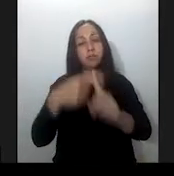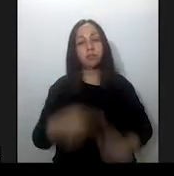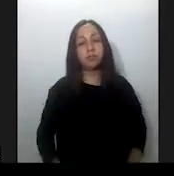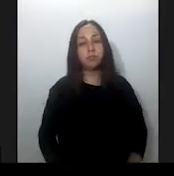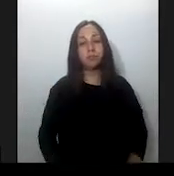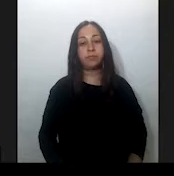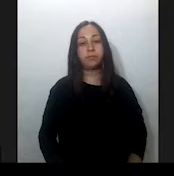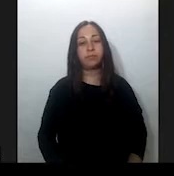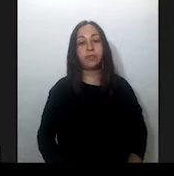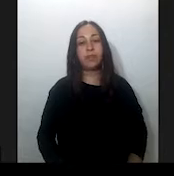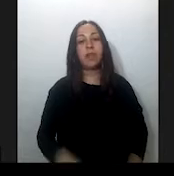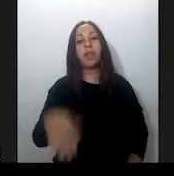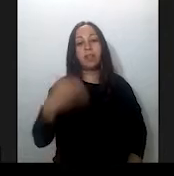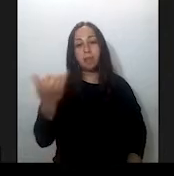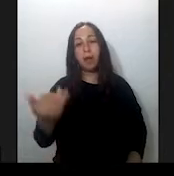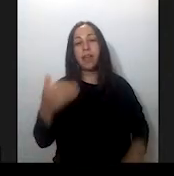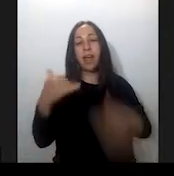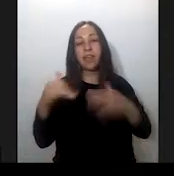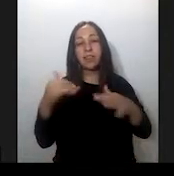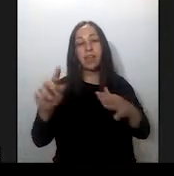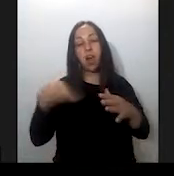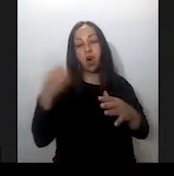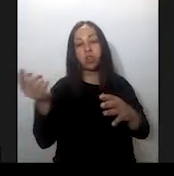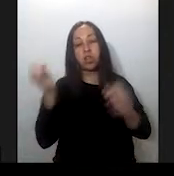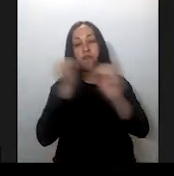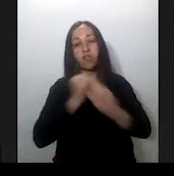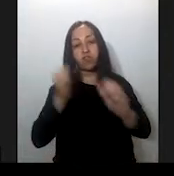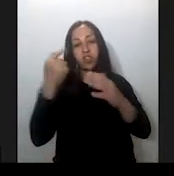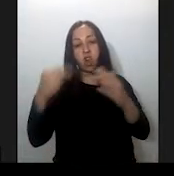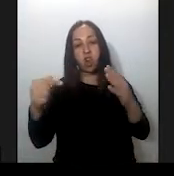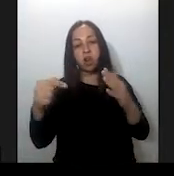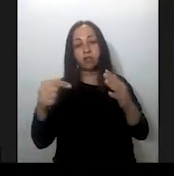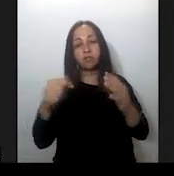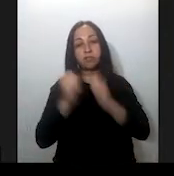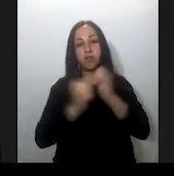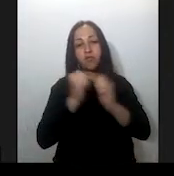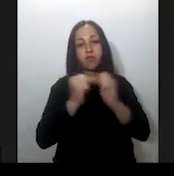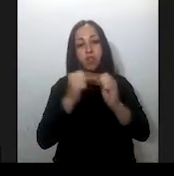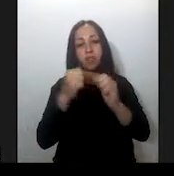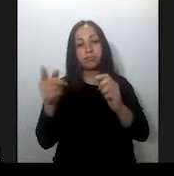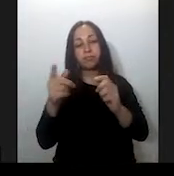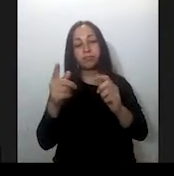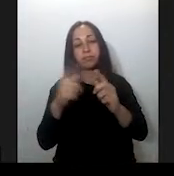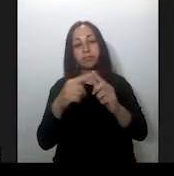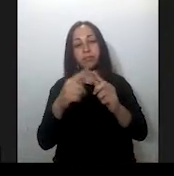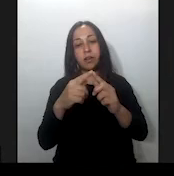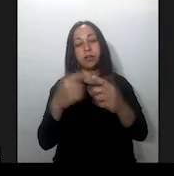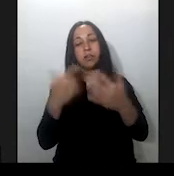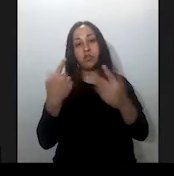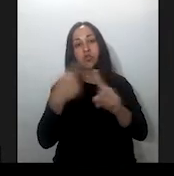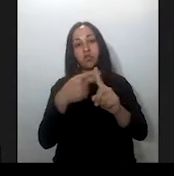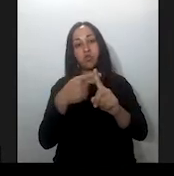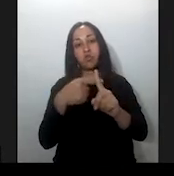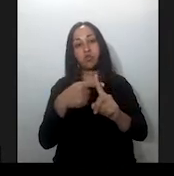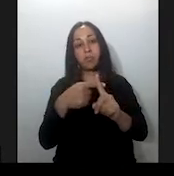luego hay una pequeña actividad para que ustedes investiguen sobre otras funciones que podemos aplicar en Excel. Esta es muy sencilla, que obviamente va a